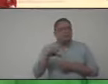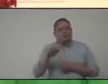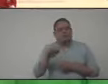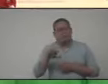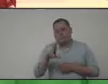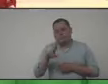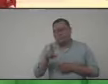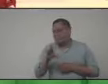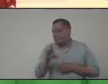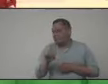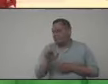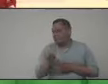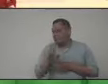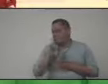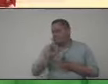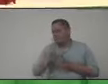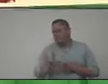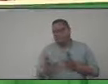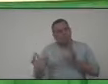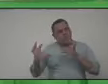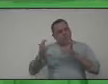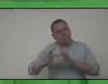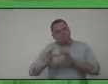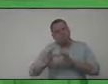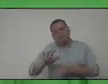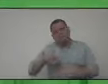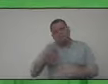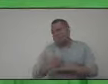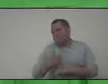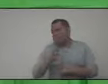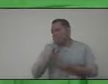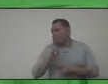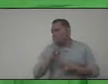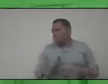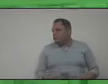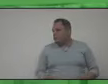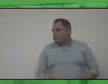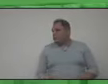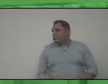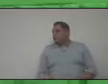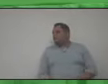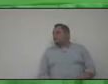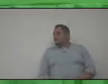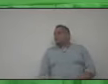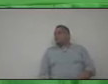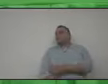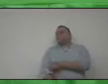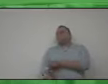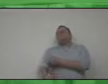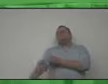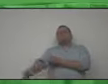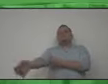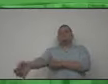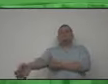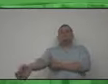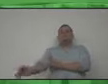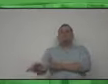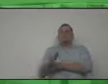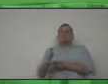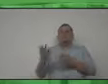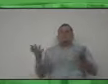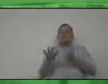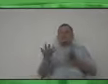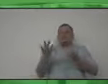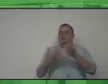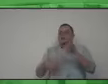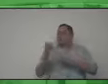la gerente pues está dando acá mismo esas respuestas. Sí, nos decían que relacionáramos las clínicas que estaban en